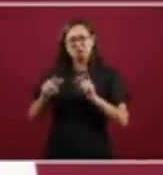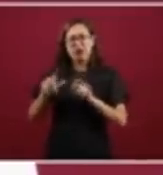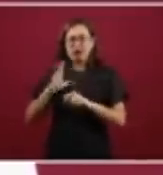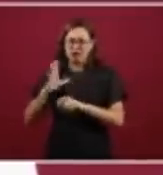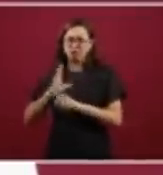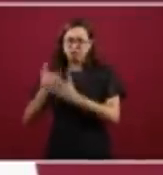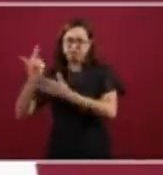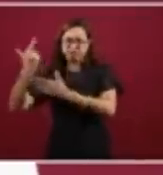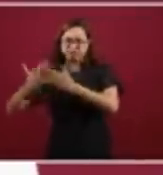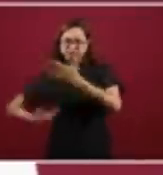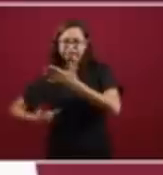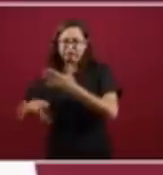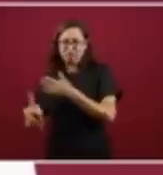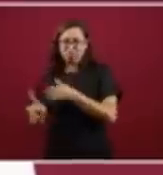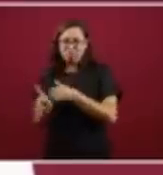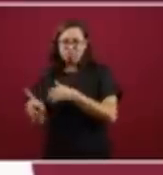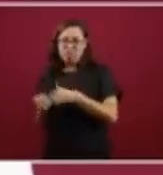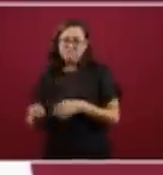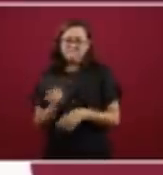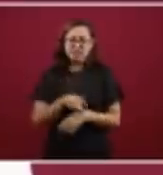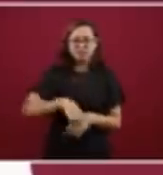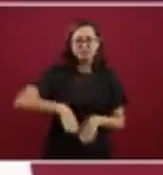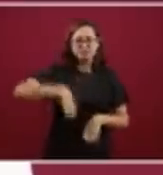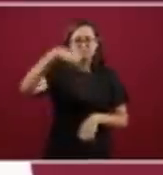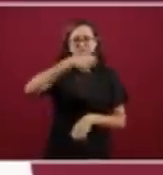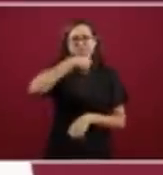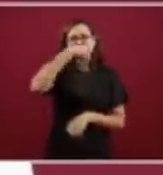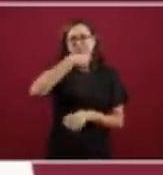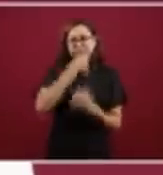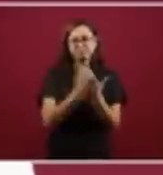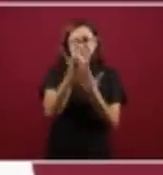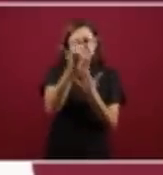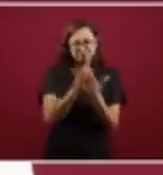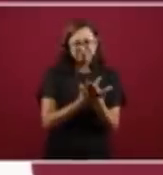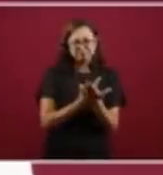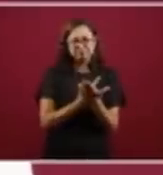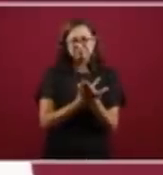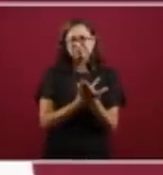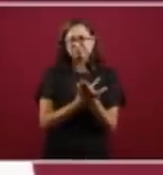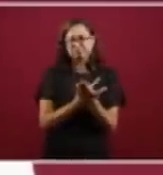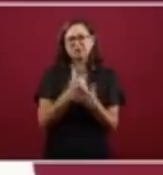mayores, todos los bimestres antes del pago se corre una duplicidad,